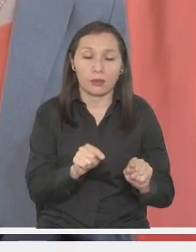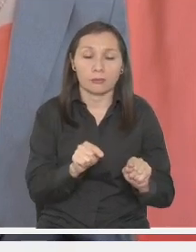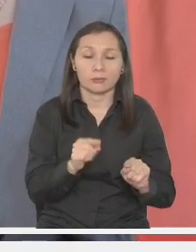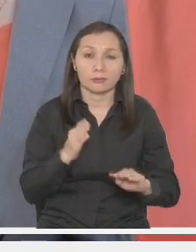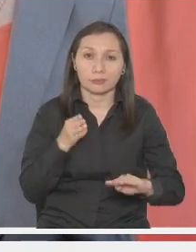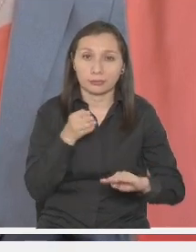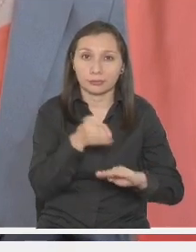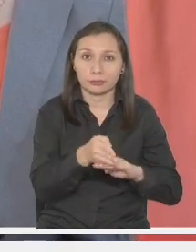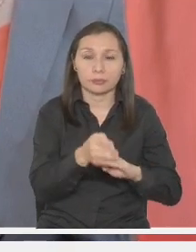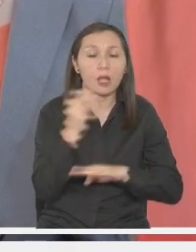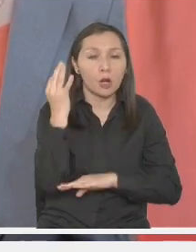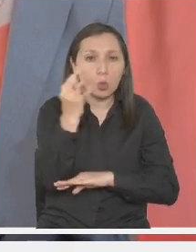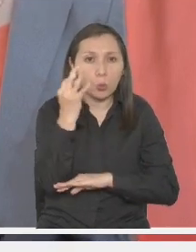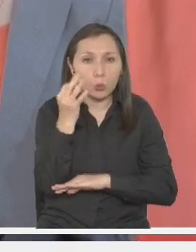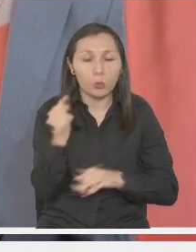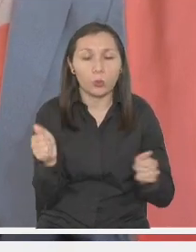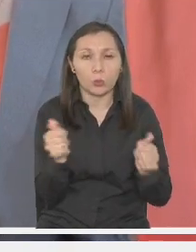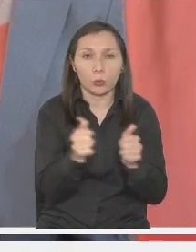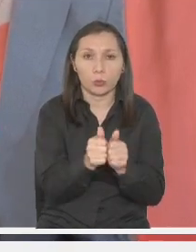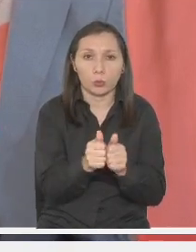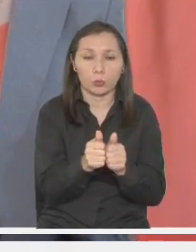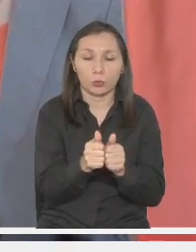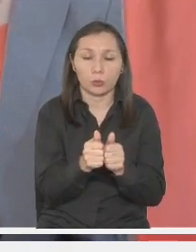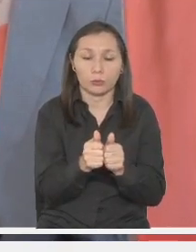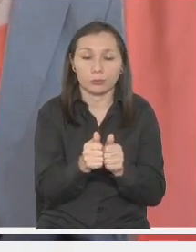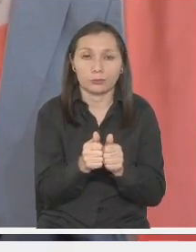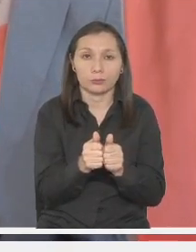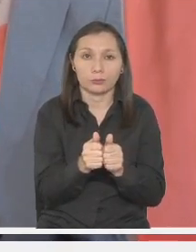en donde nos reunimos con